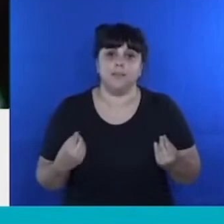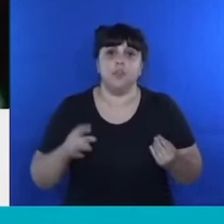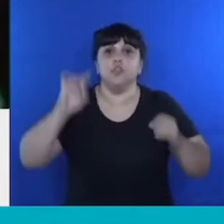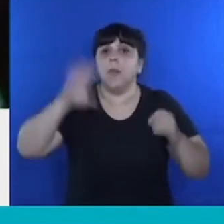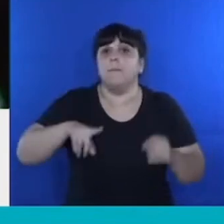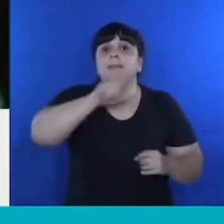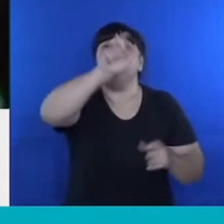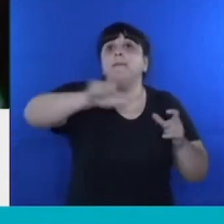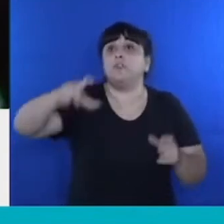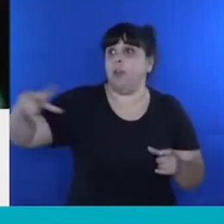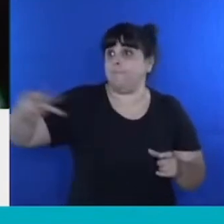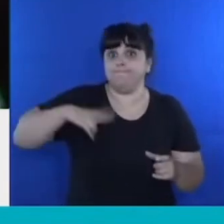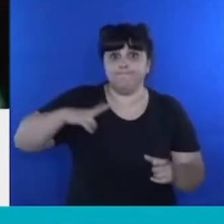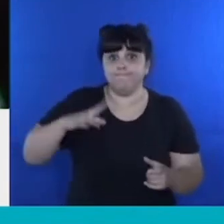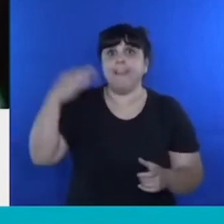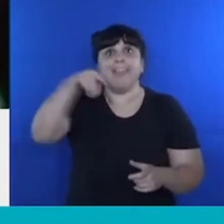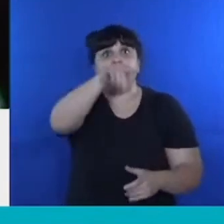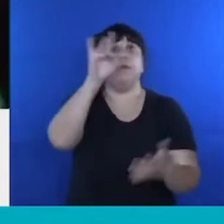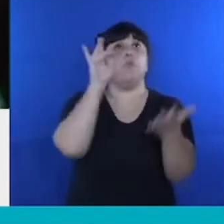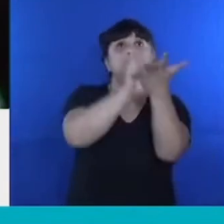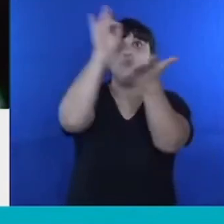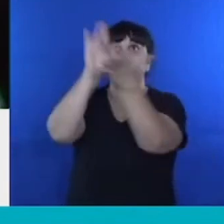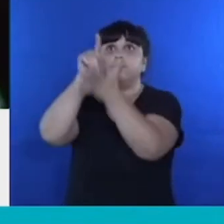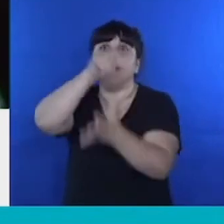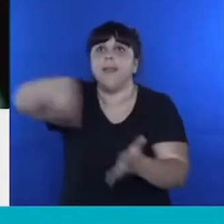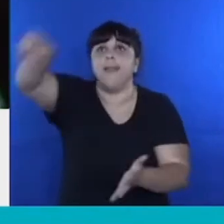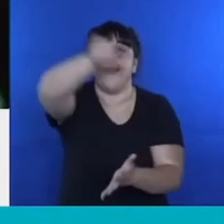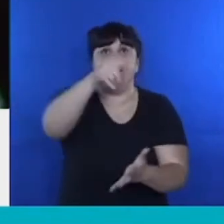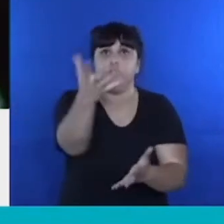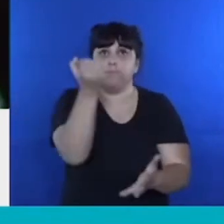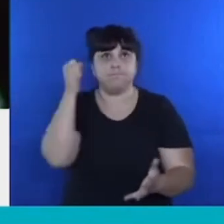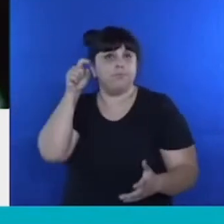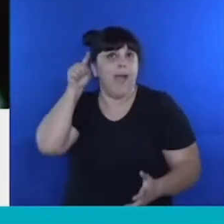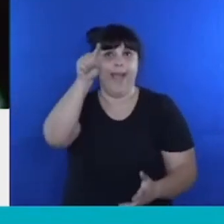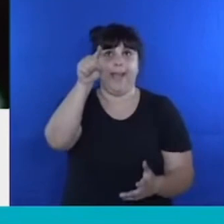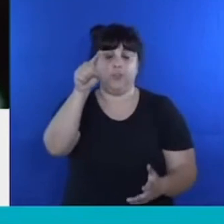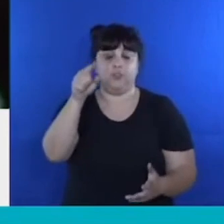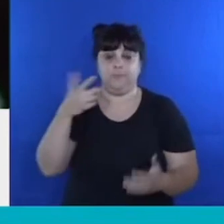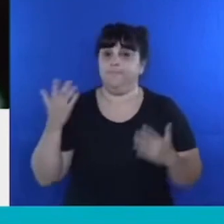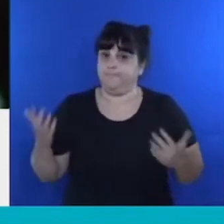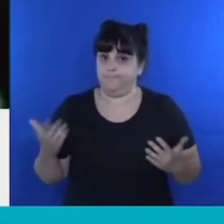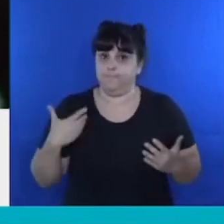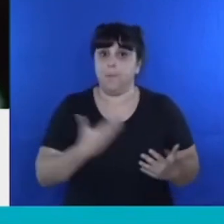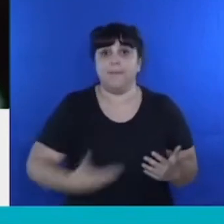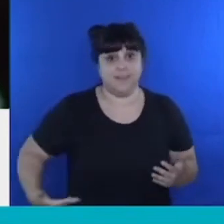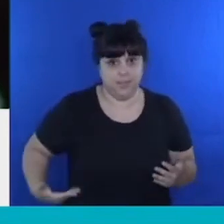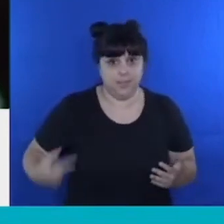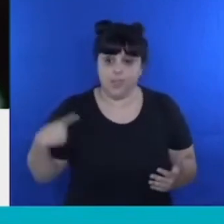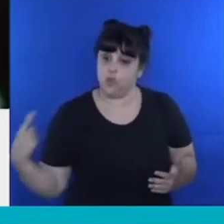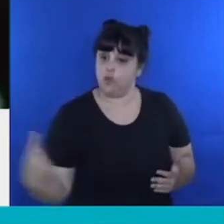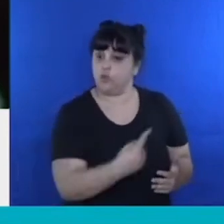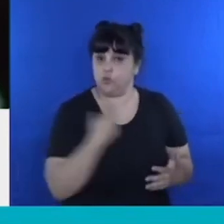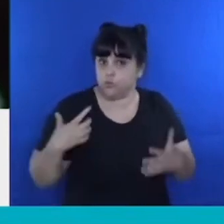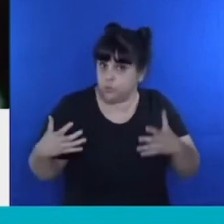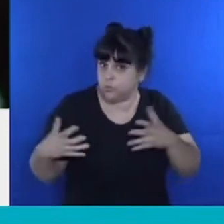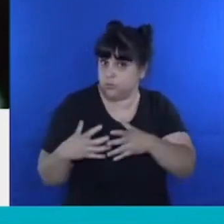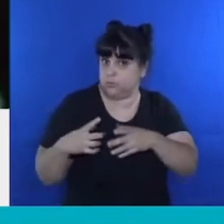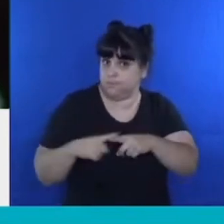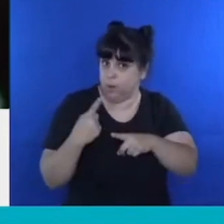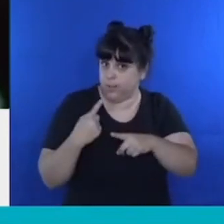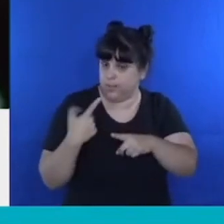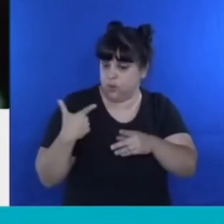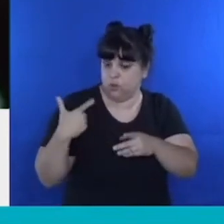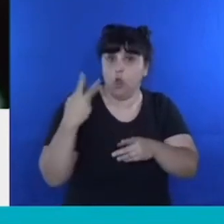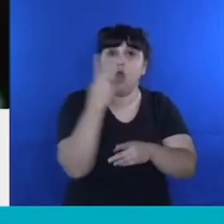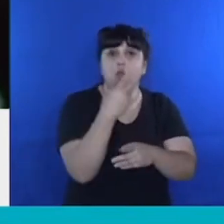tocar los intereses de los que más tienen. Por eso, señor presidente, vamos a